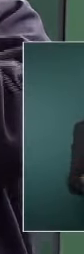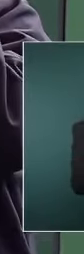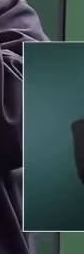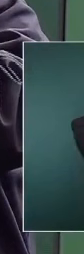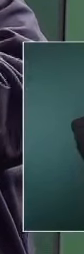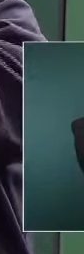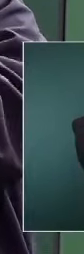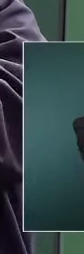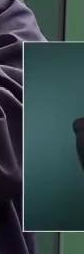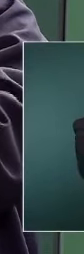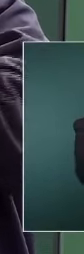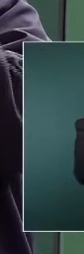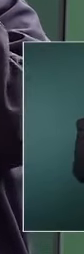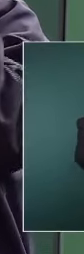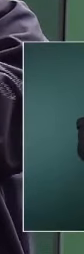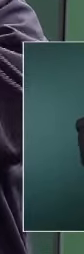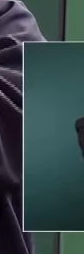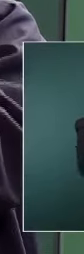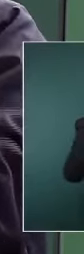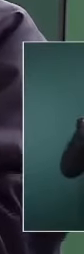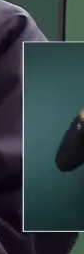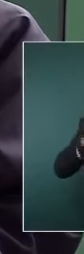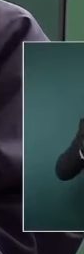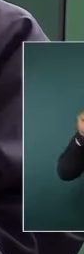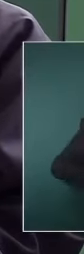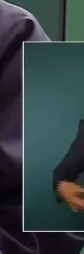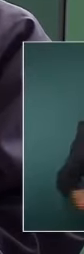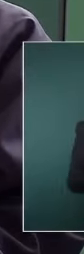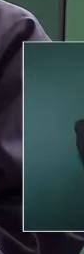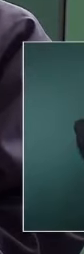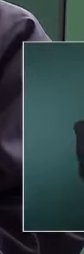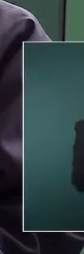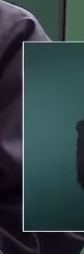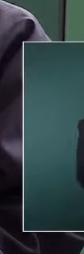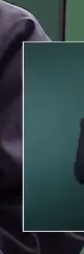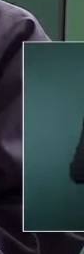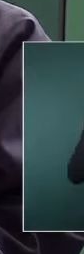por las privatizaciones y por la corrupción.